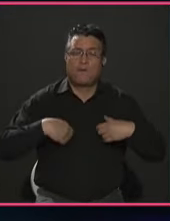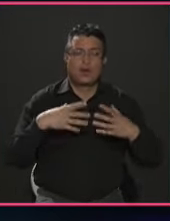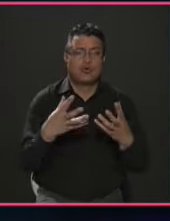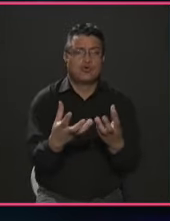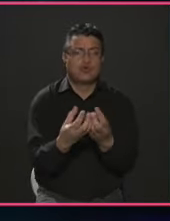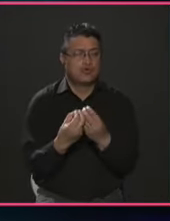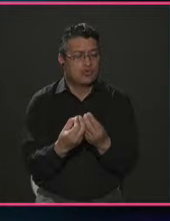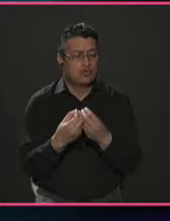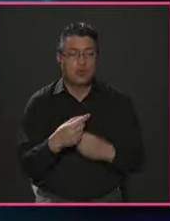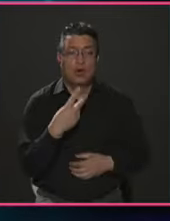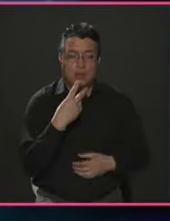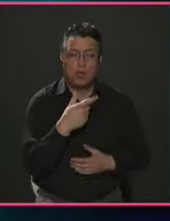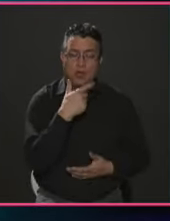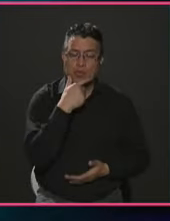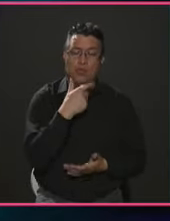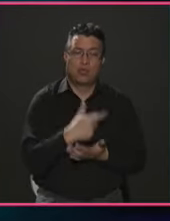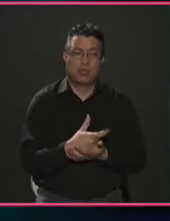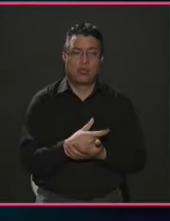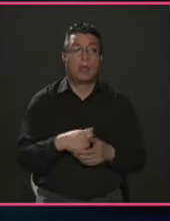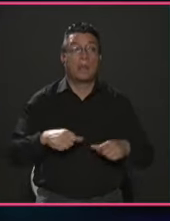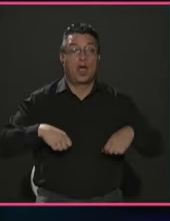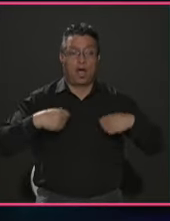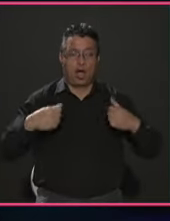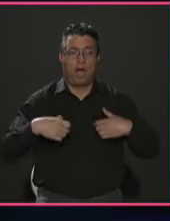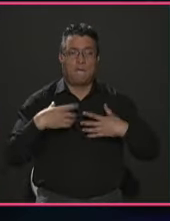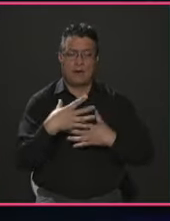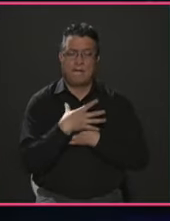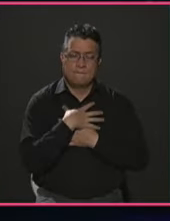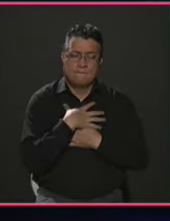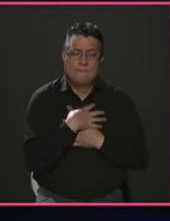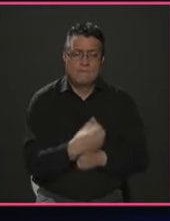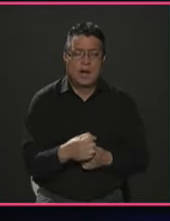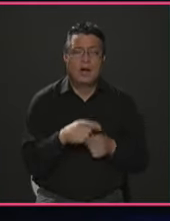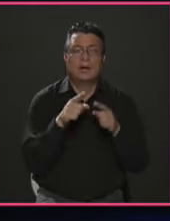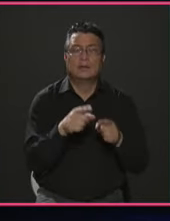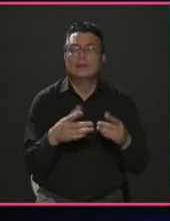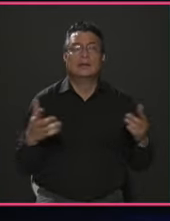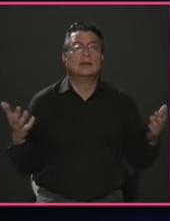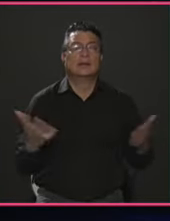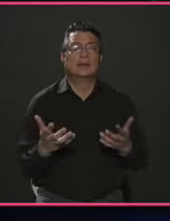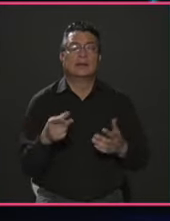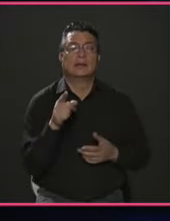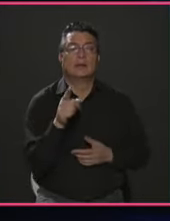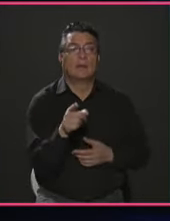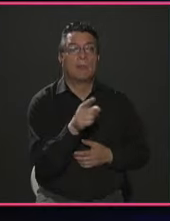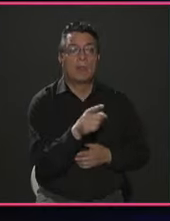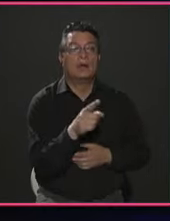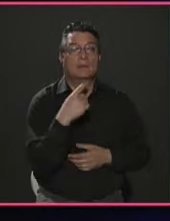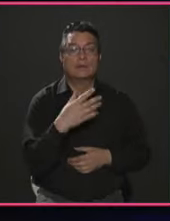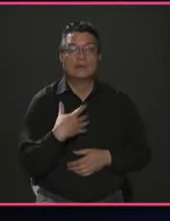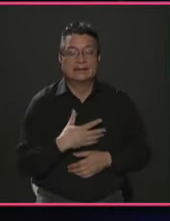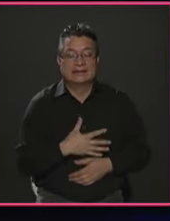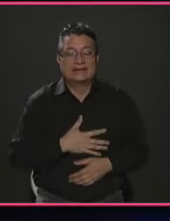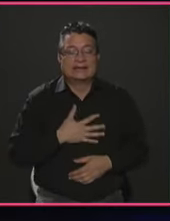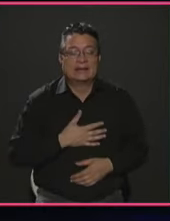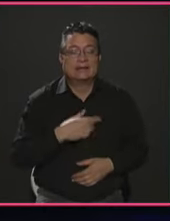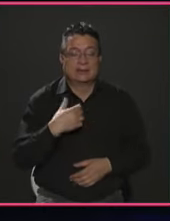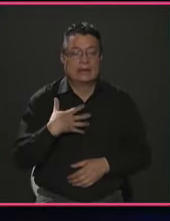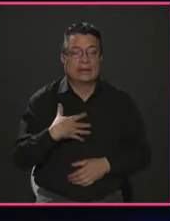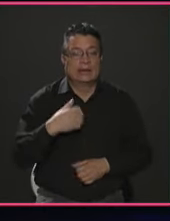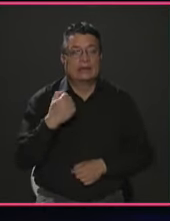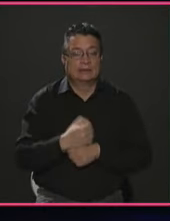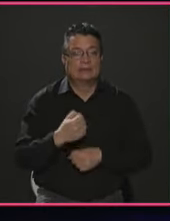sala y jóvenes apasionados por algo en lo que eh siento quieren empezar